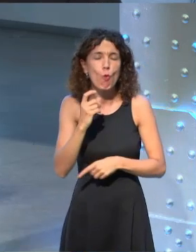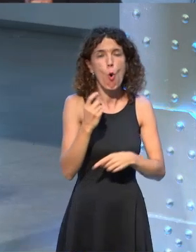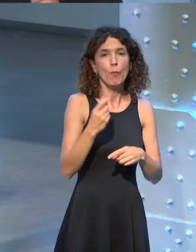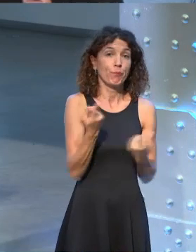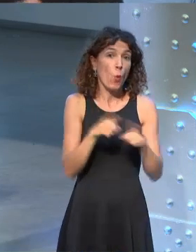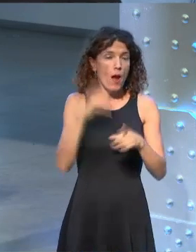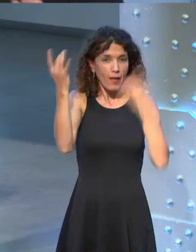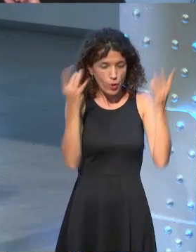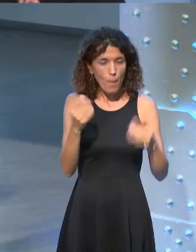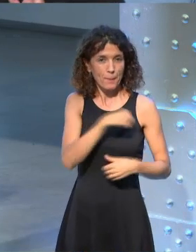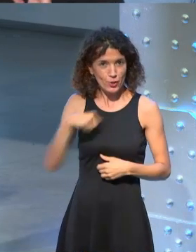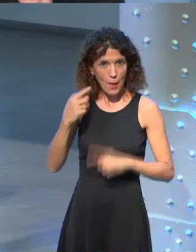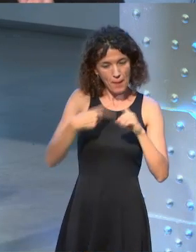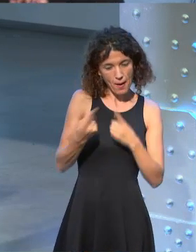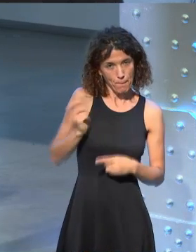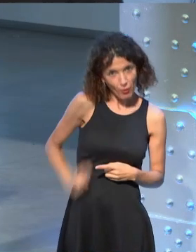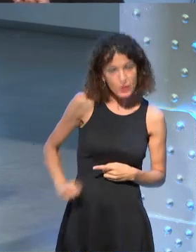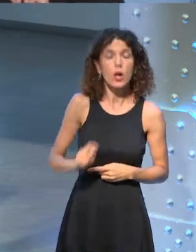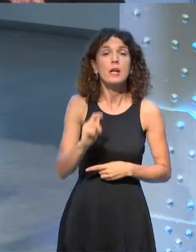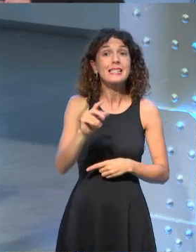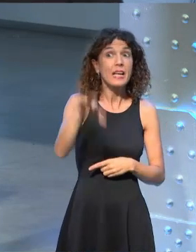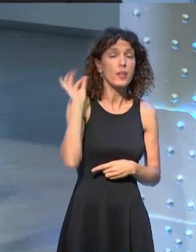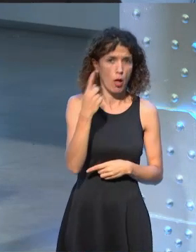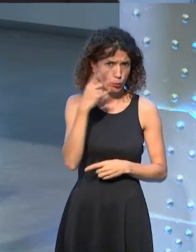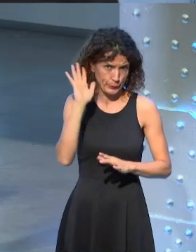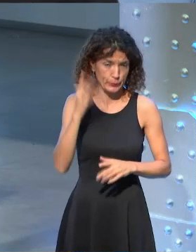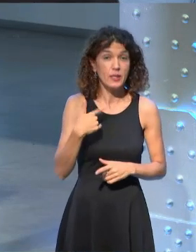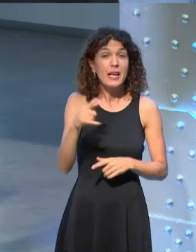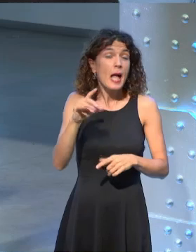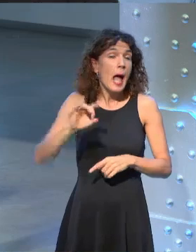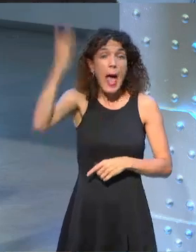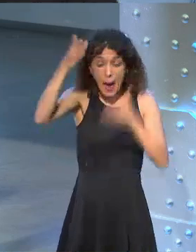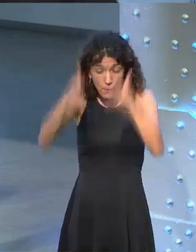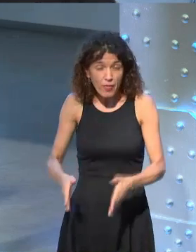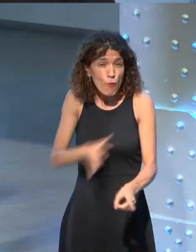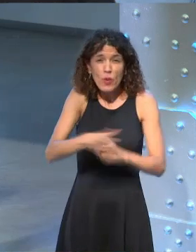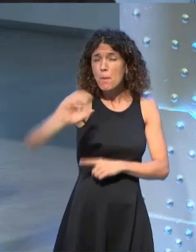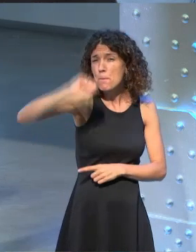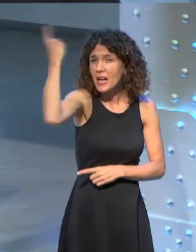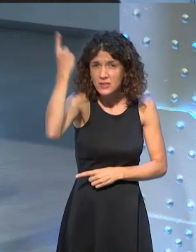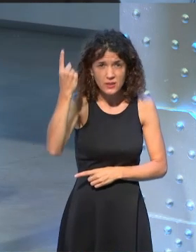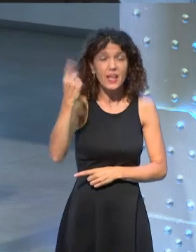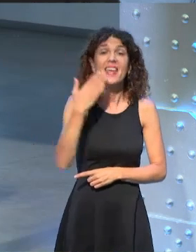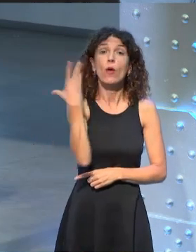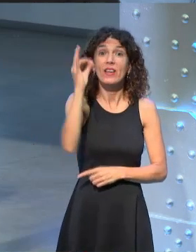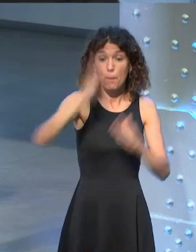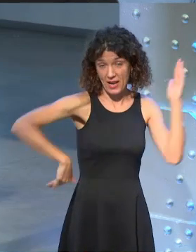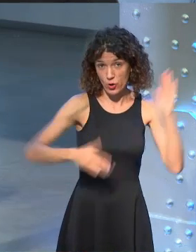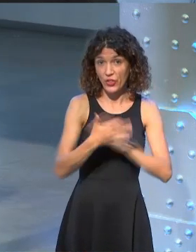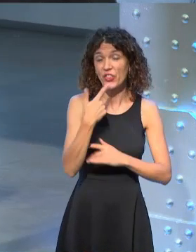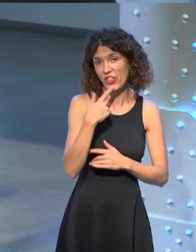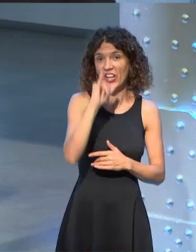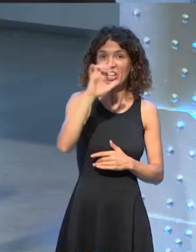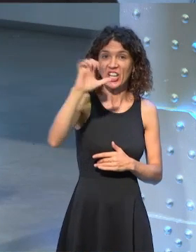realización personal y profesional. Fue seleccionado, además, ojo, como uno de los emprendedores con más influencia con menos de 40 años, según el